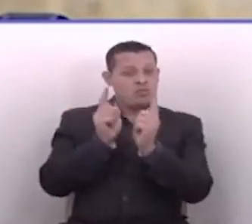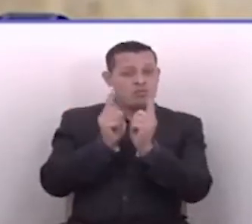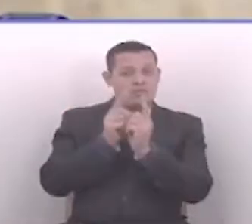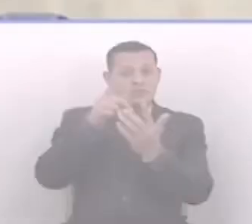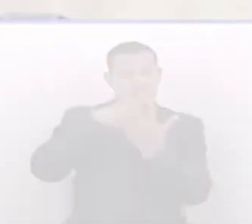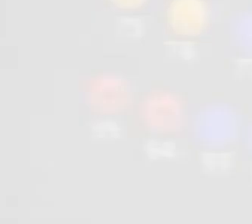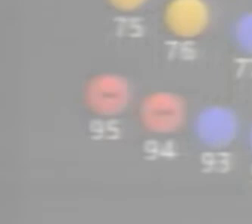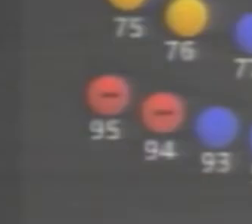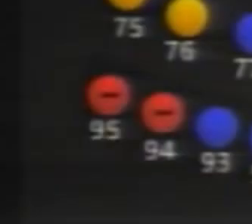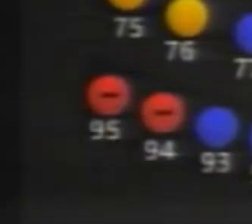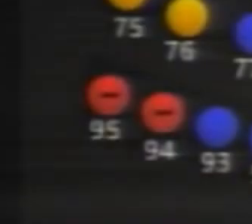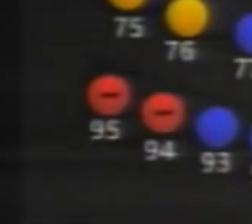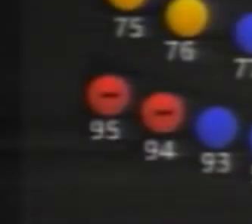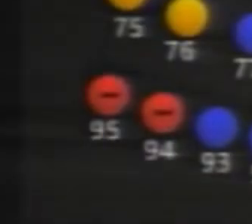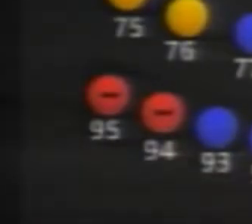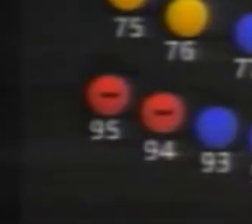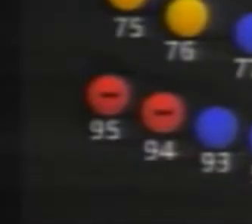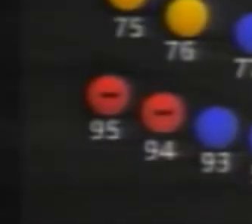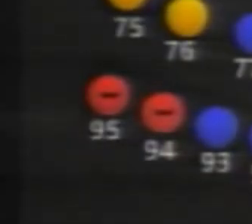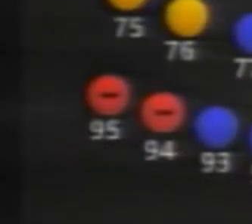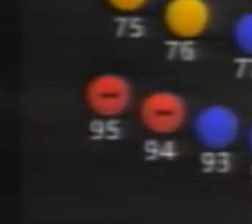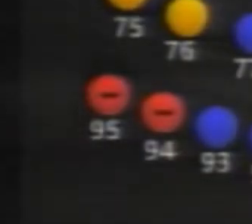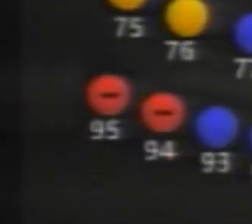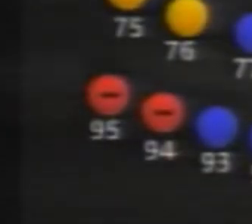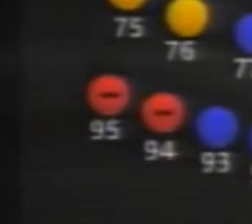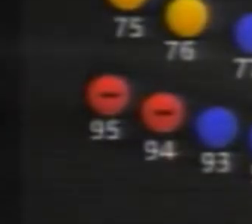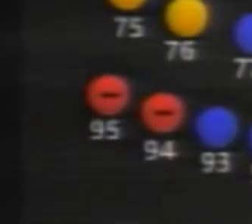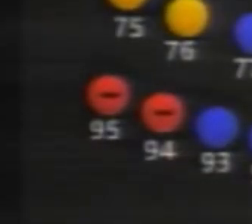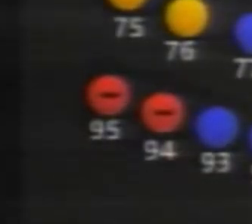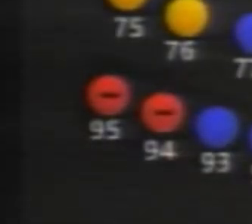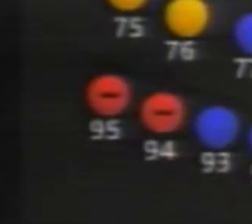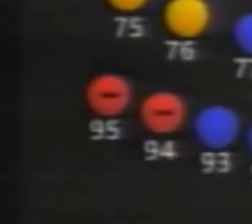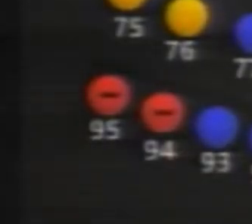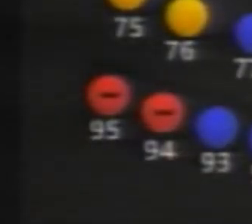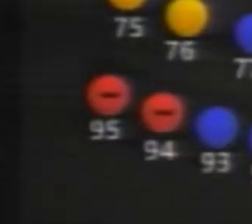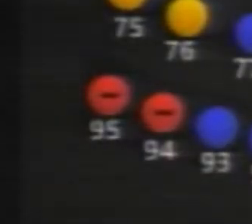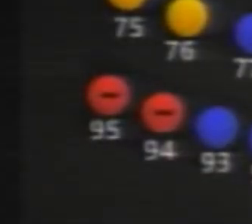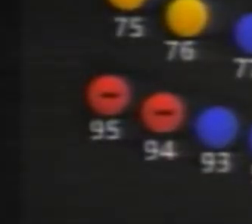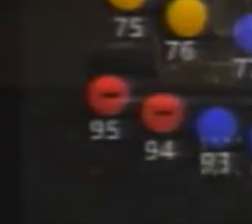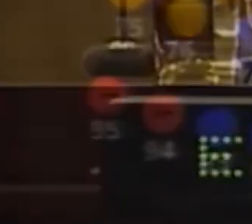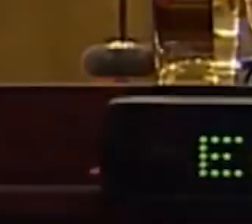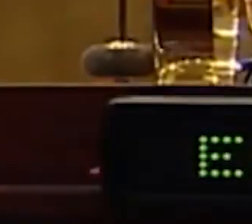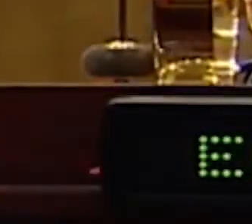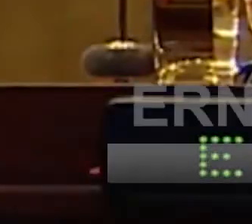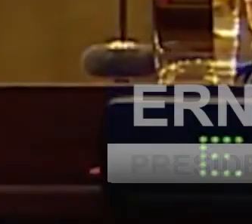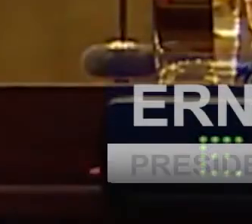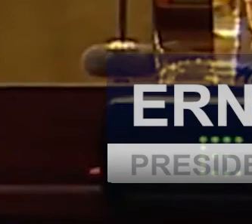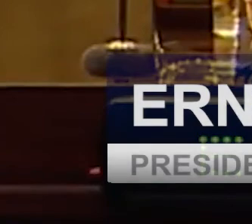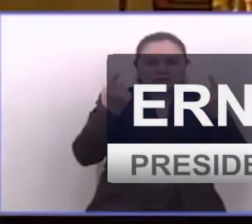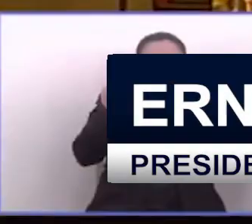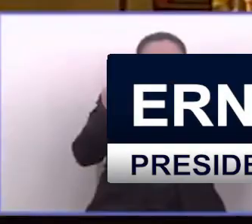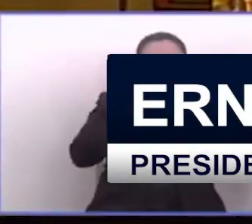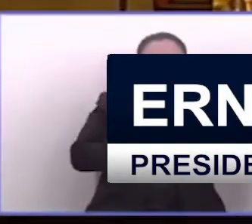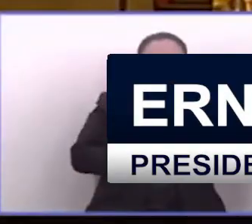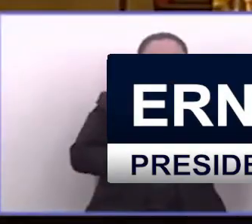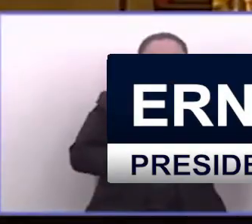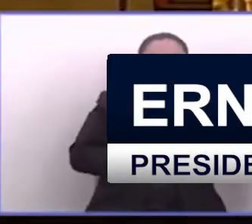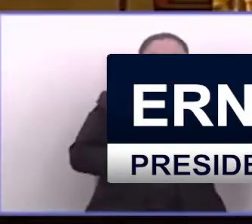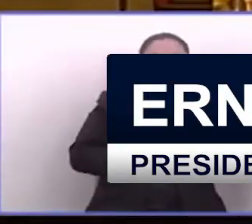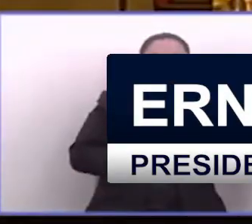tal proyecto. Se cierra la votación con 6 abstenciones, 2 votos en contra y